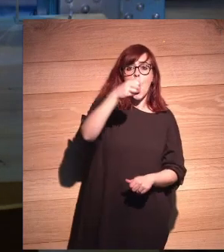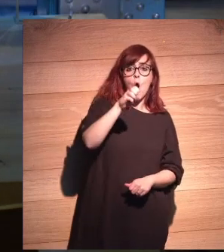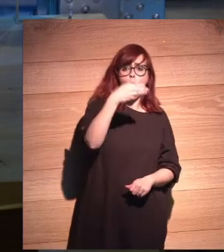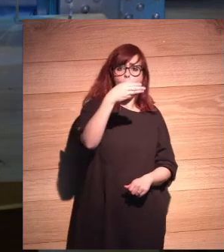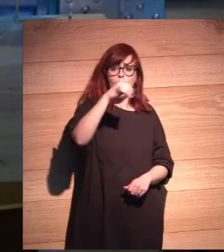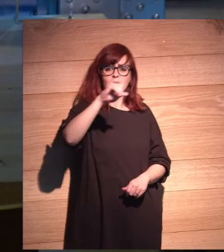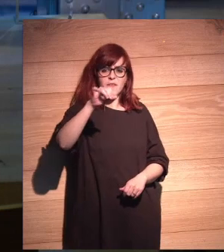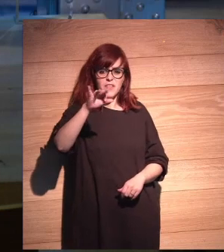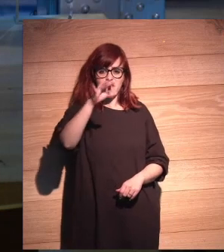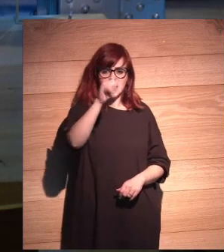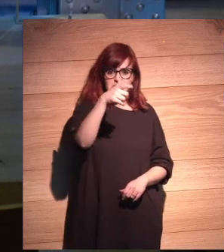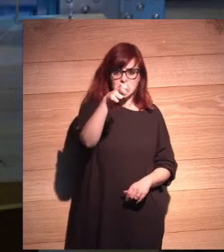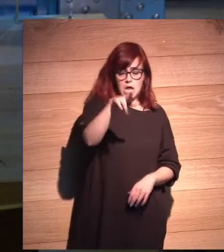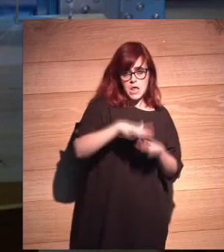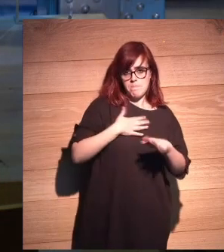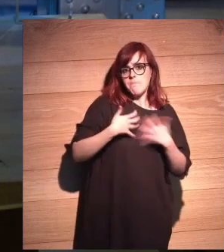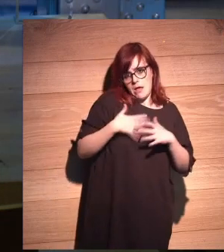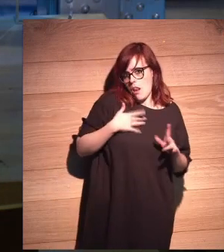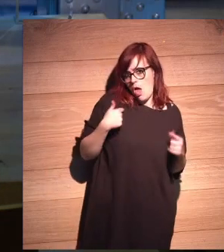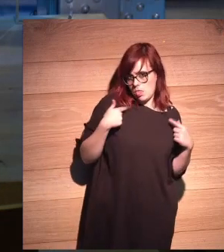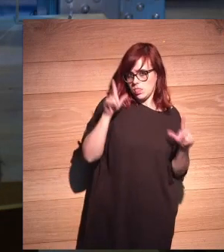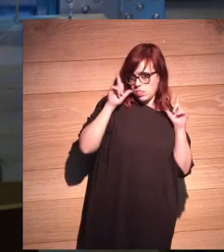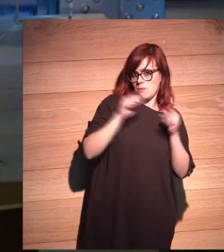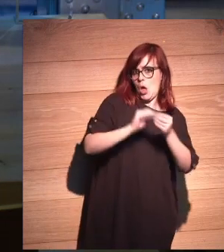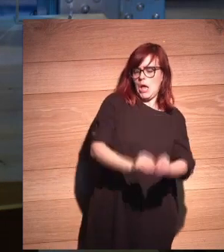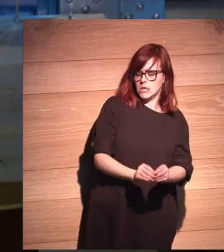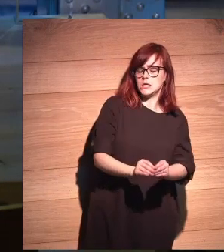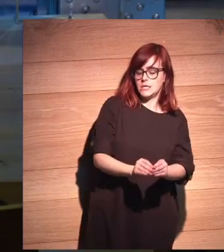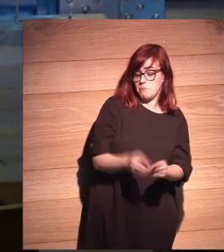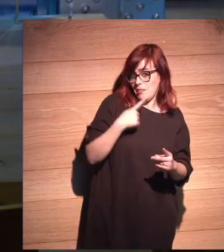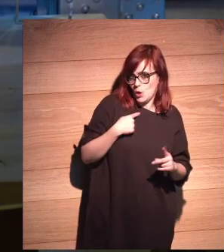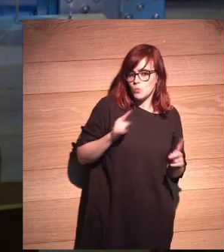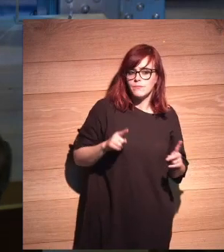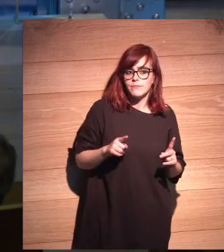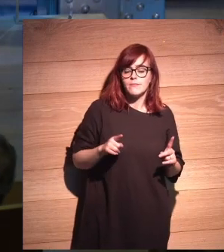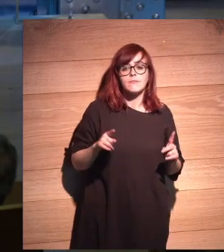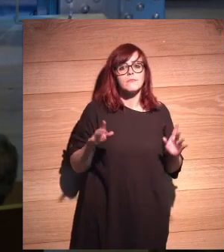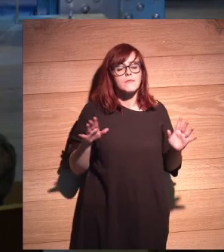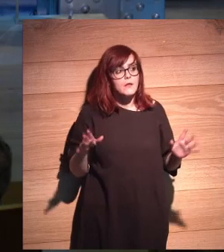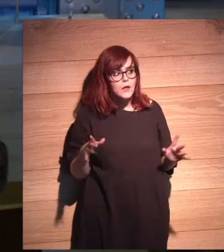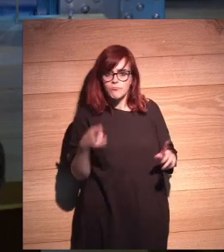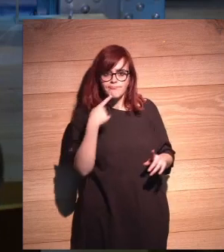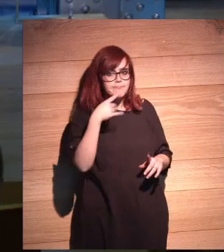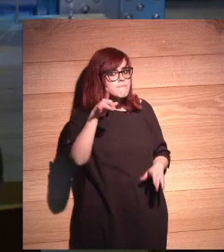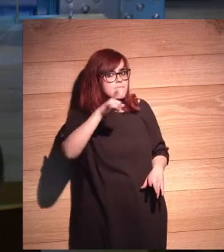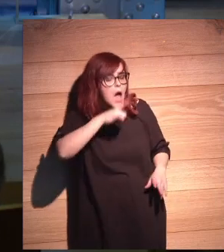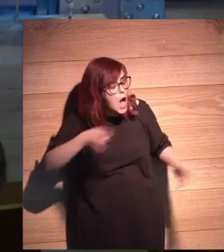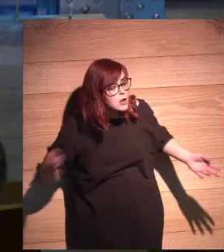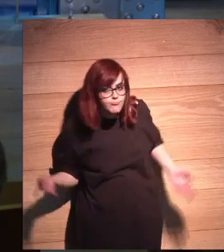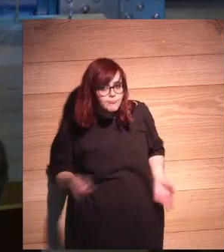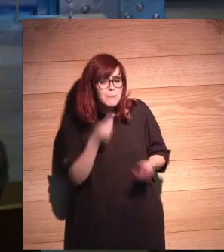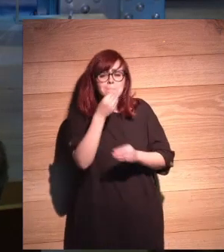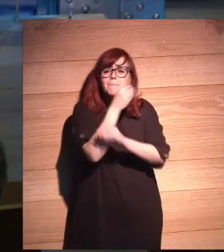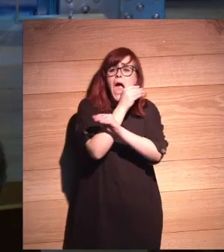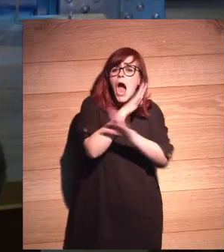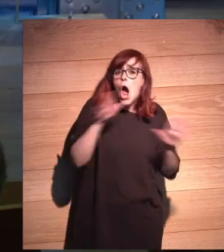sé qué, cuántos. Y mi maquinica, la máquina que ha desarrollado Alfa no sé qué. Mira, está usted equivocado. El